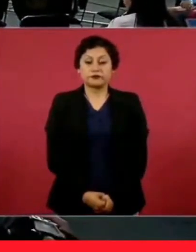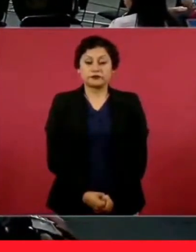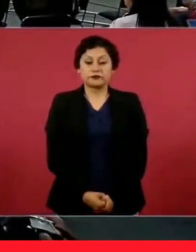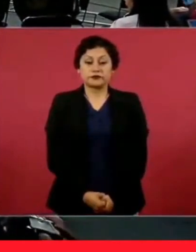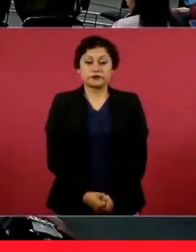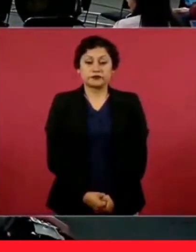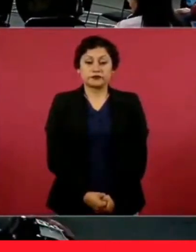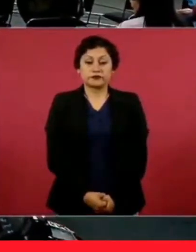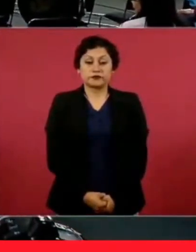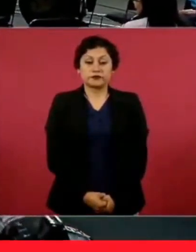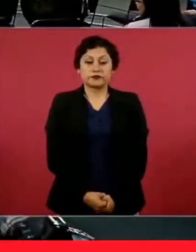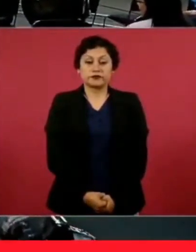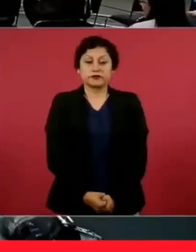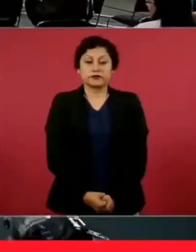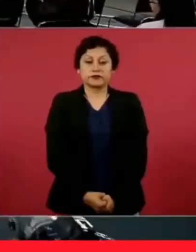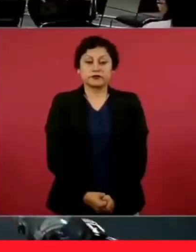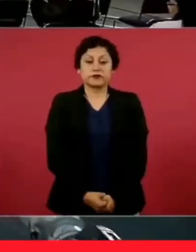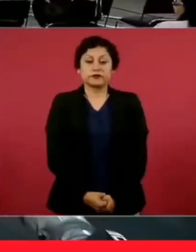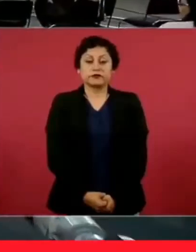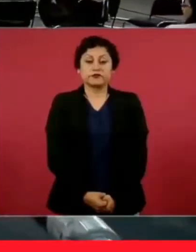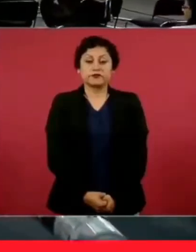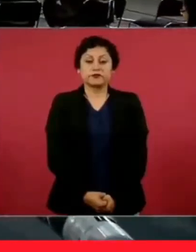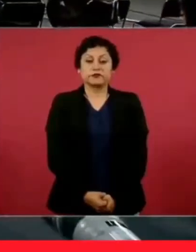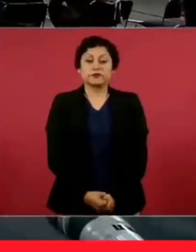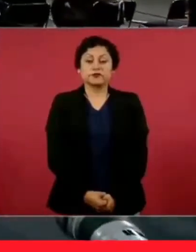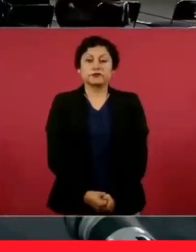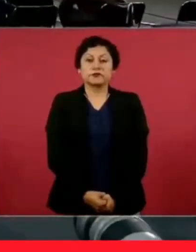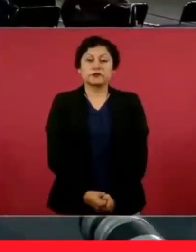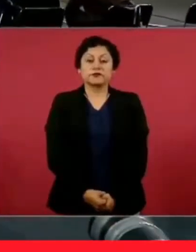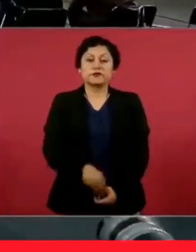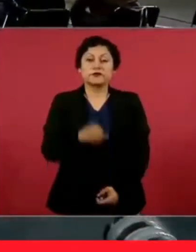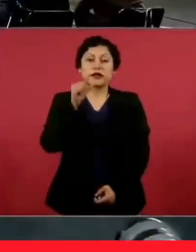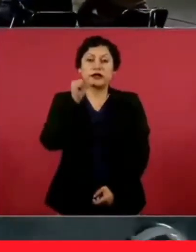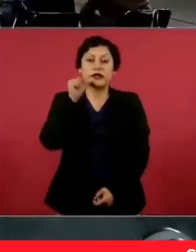El día de ayer se depositaron en la cuenta.